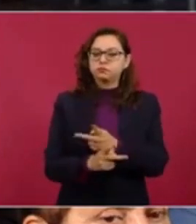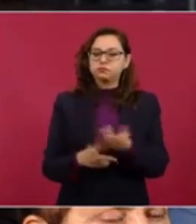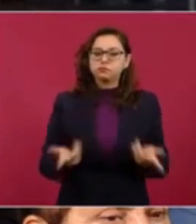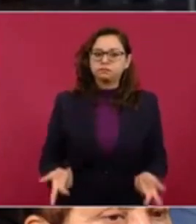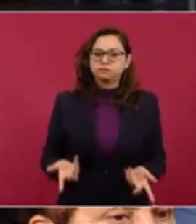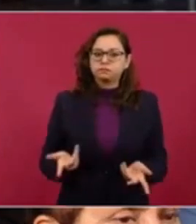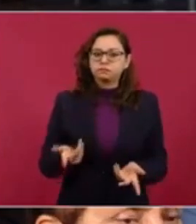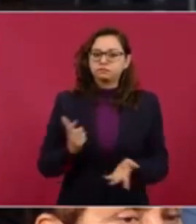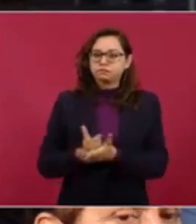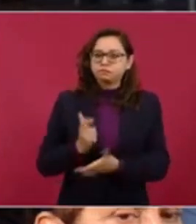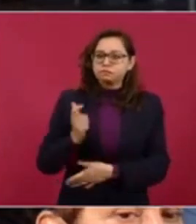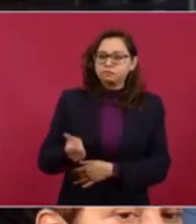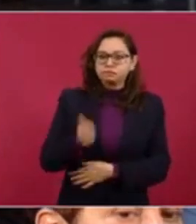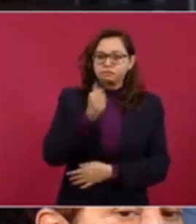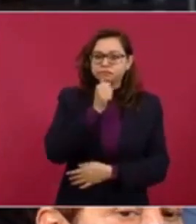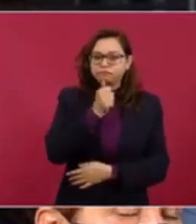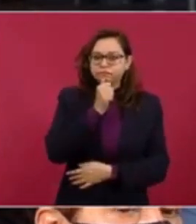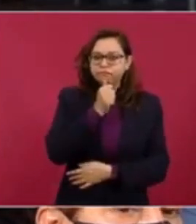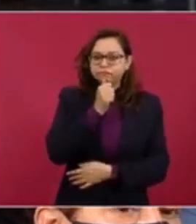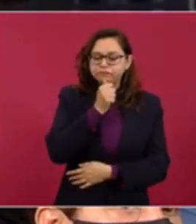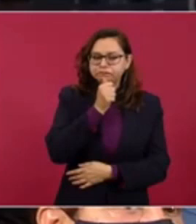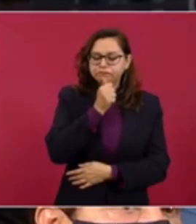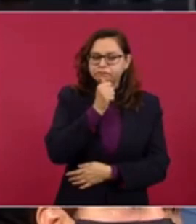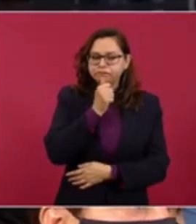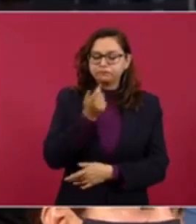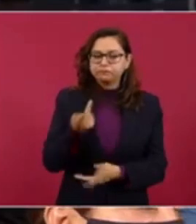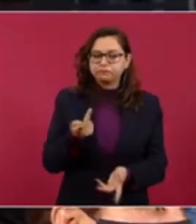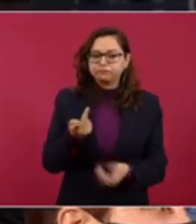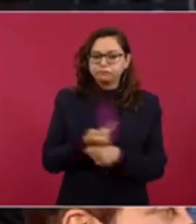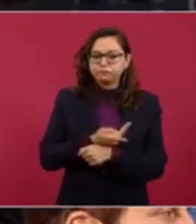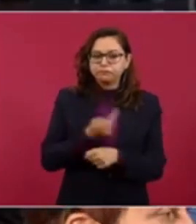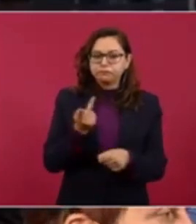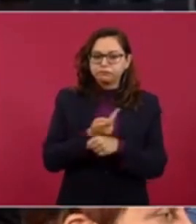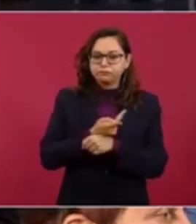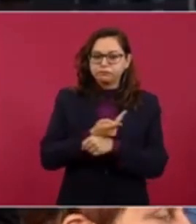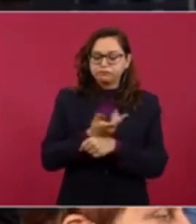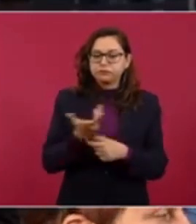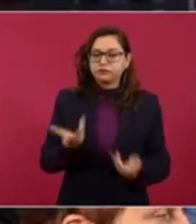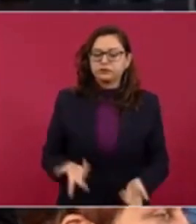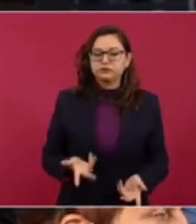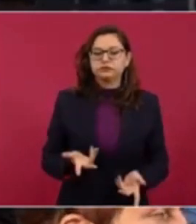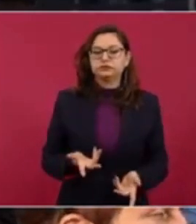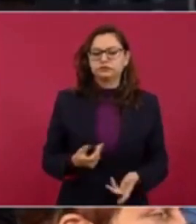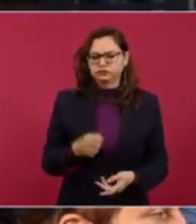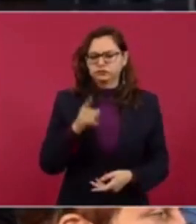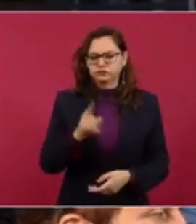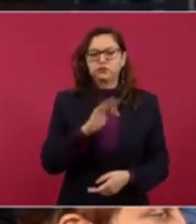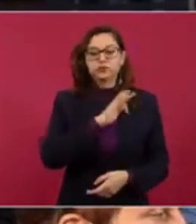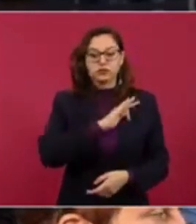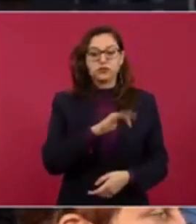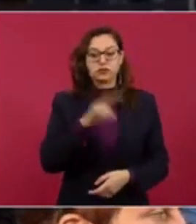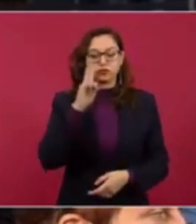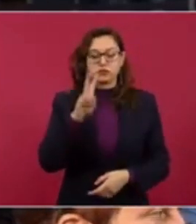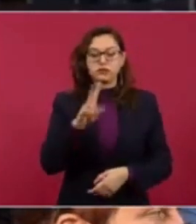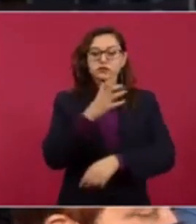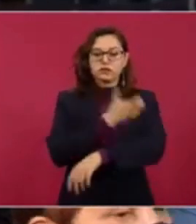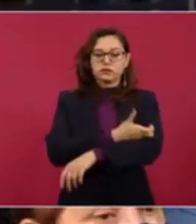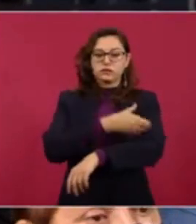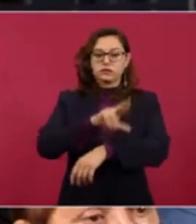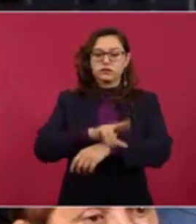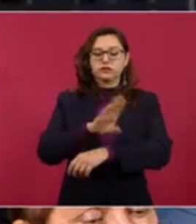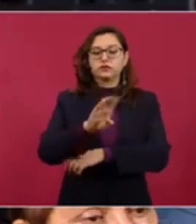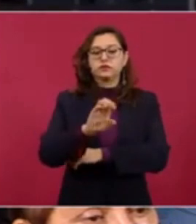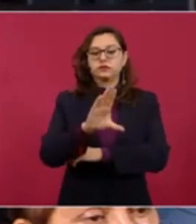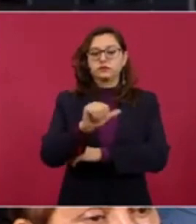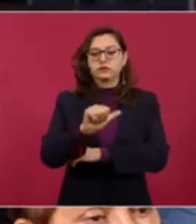es el adelanto. Comenta la coordinación, y usted lo puede ver en los posts de la coordinación de becas,